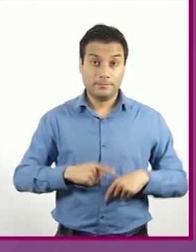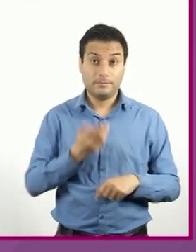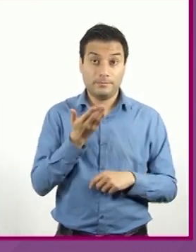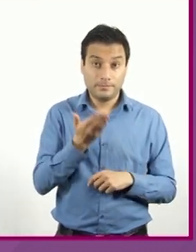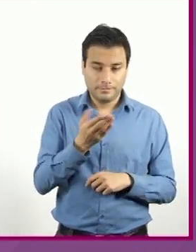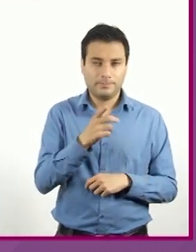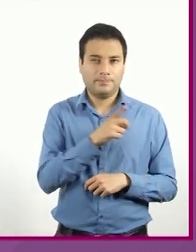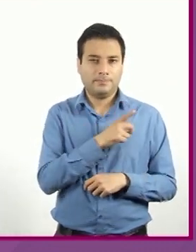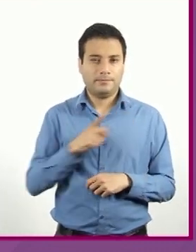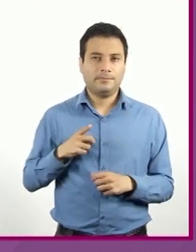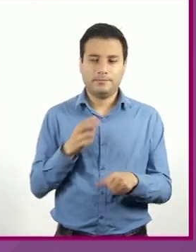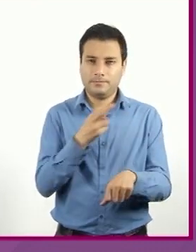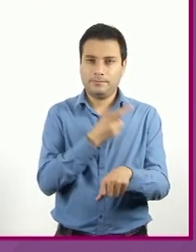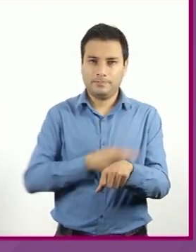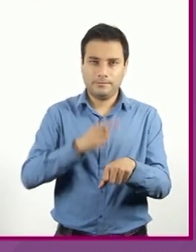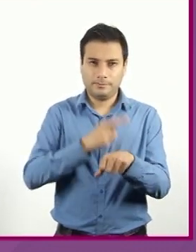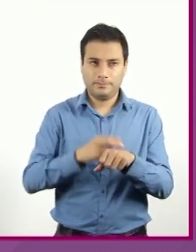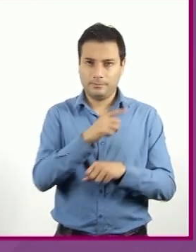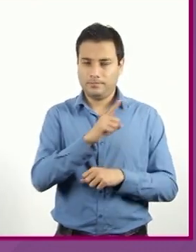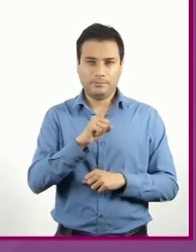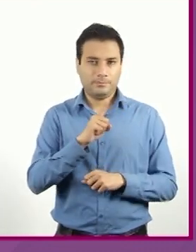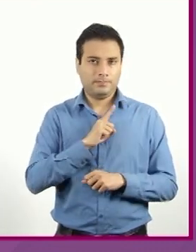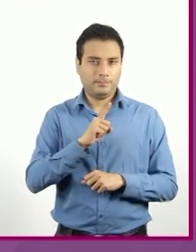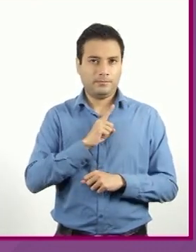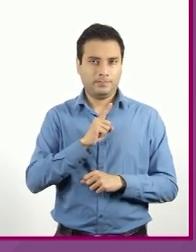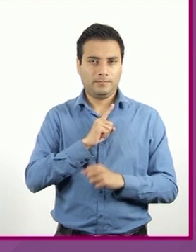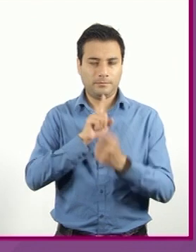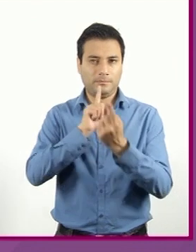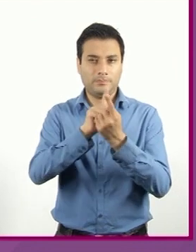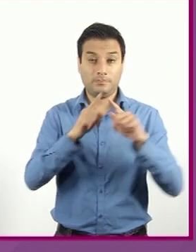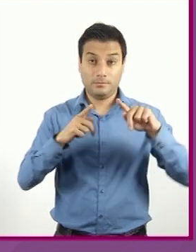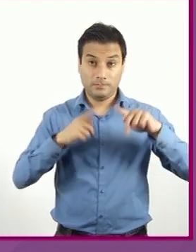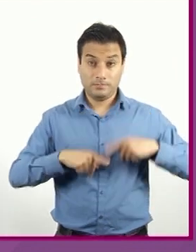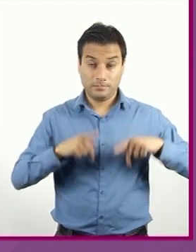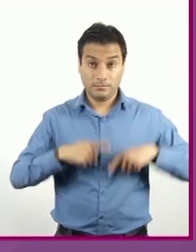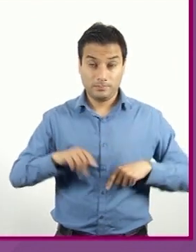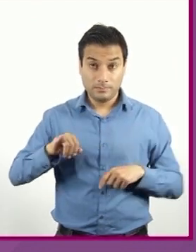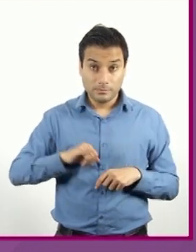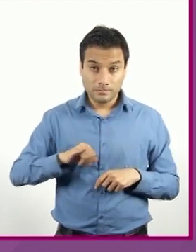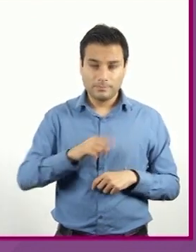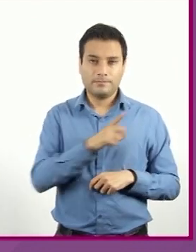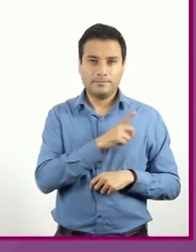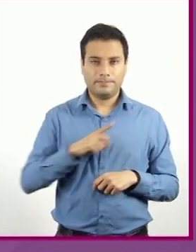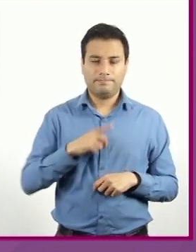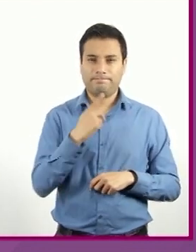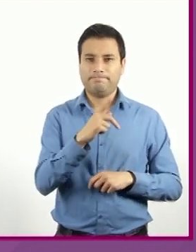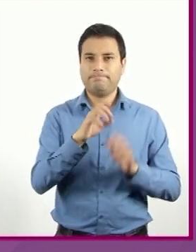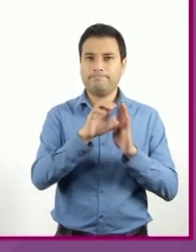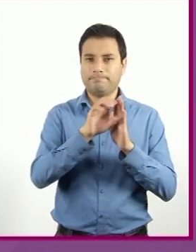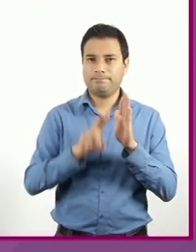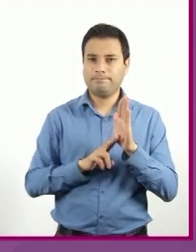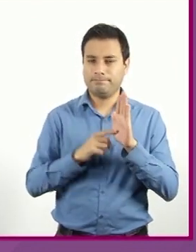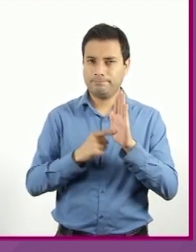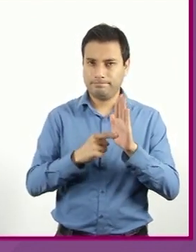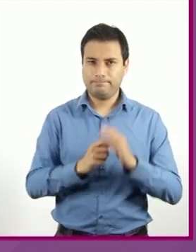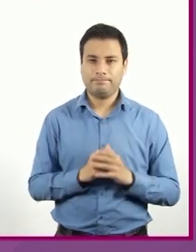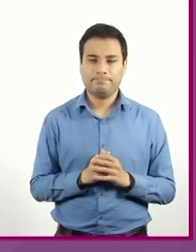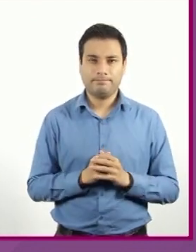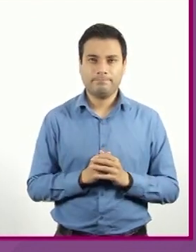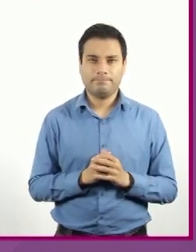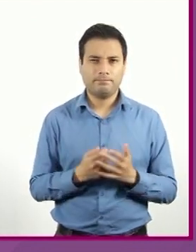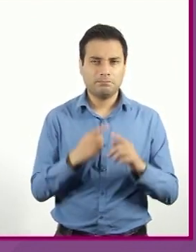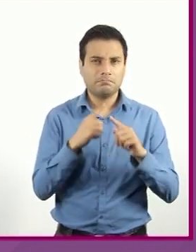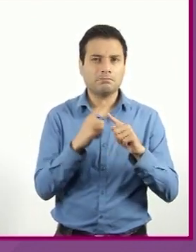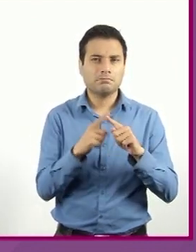el trámite de manera personal. Los interesados presentarán su currículum vitae. ¿Quién realiza la